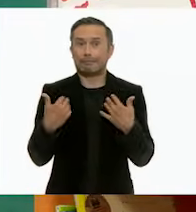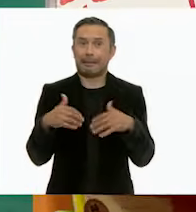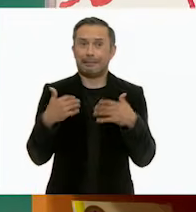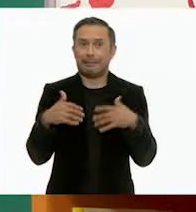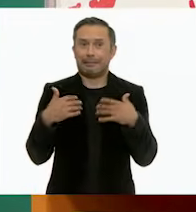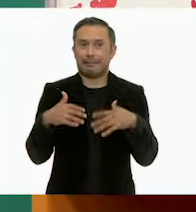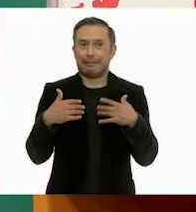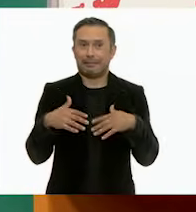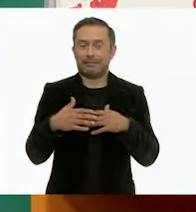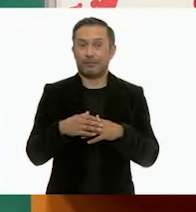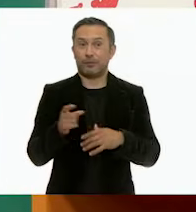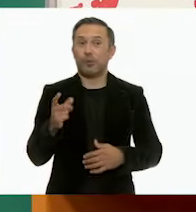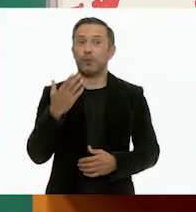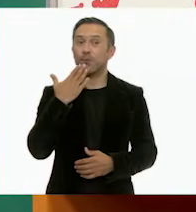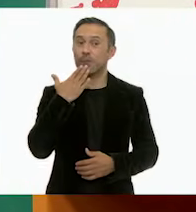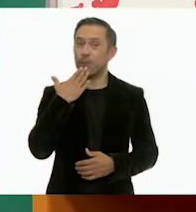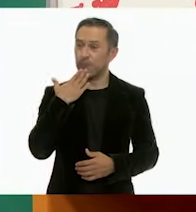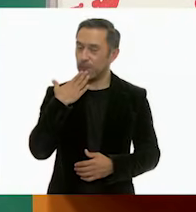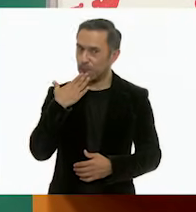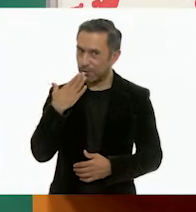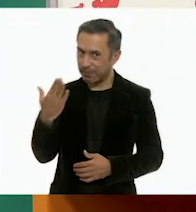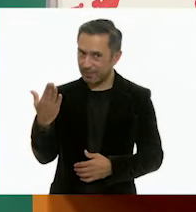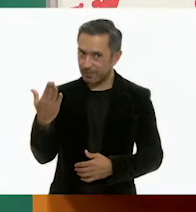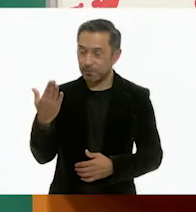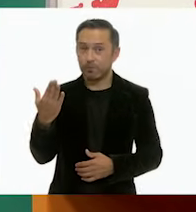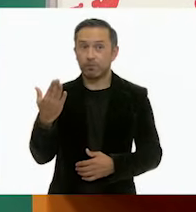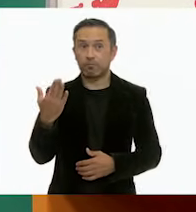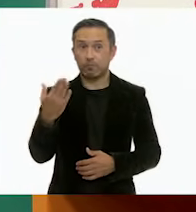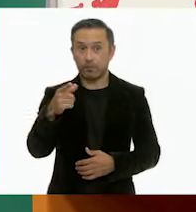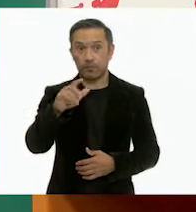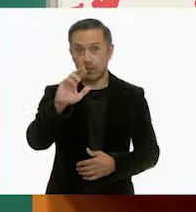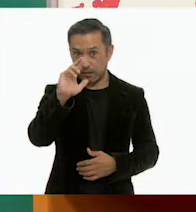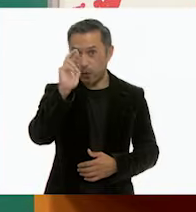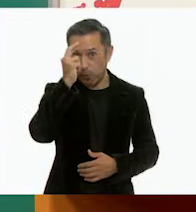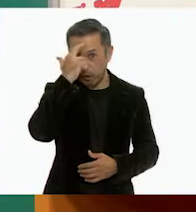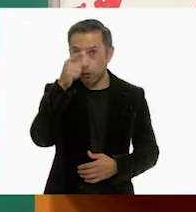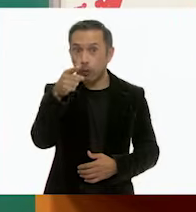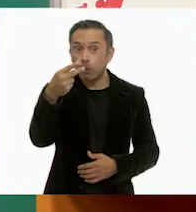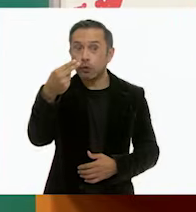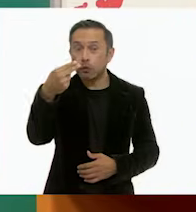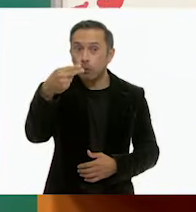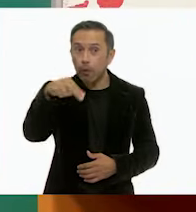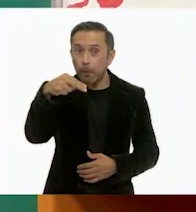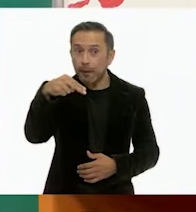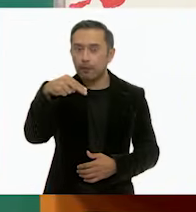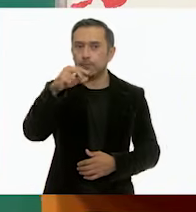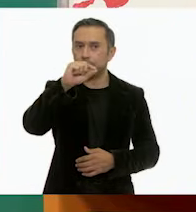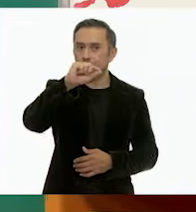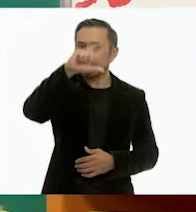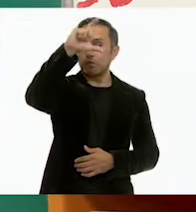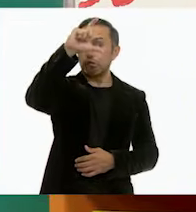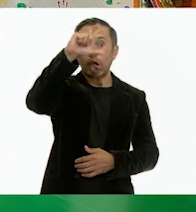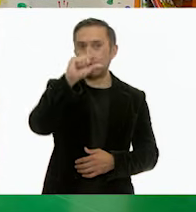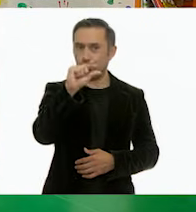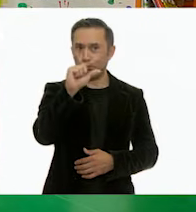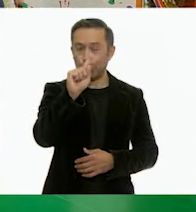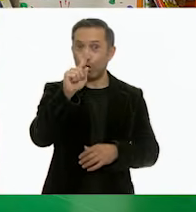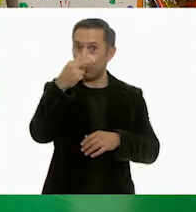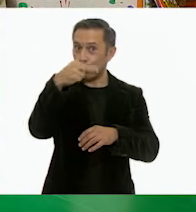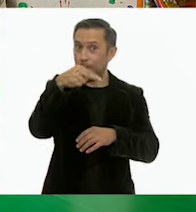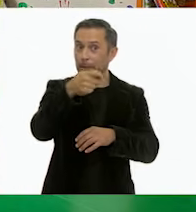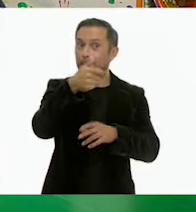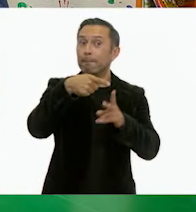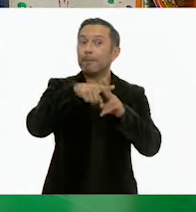Uy, muy bien. Recuerden anotar su nombre con mayúscula. Muy bien, Alexia. Ay, usted, muy